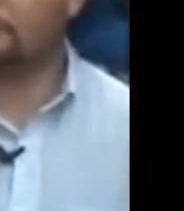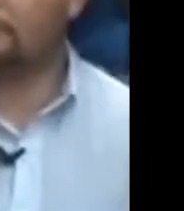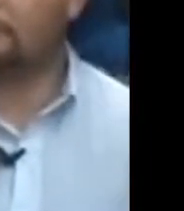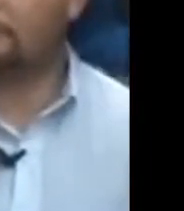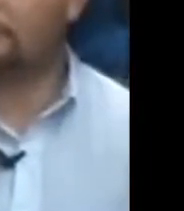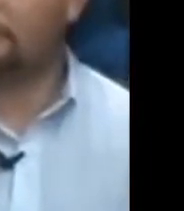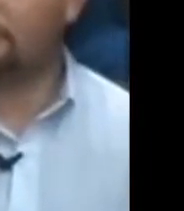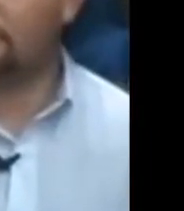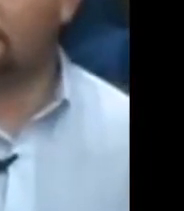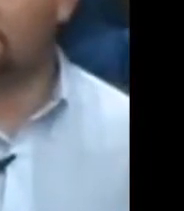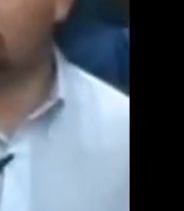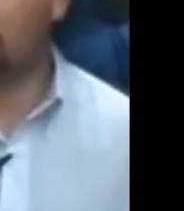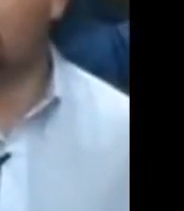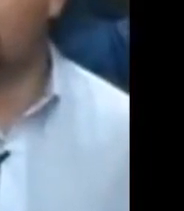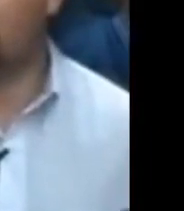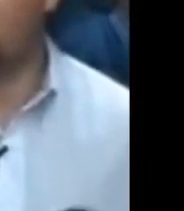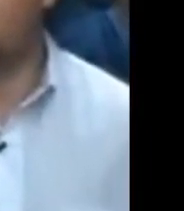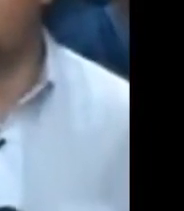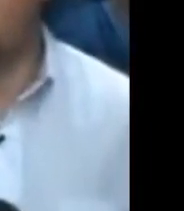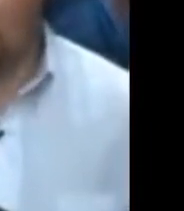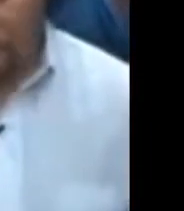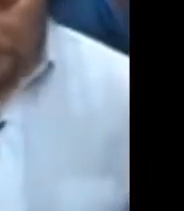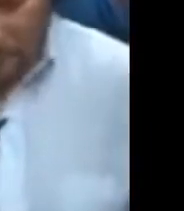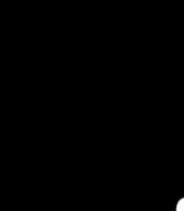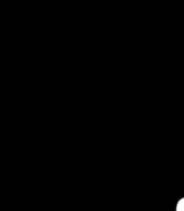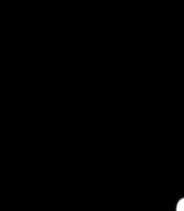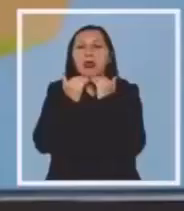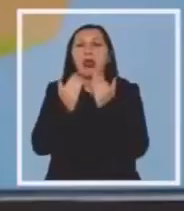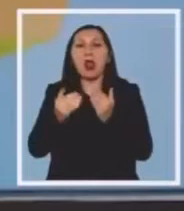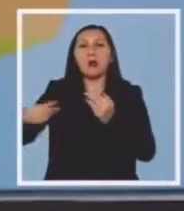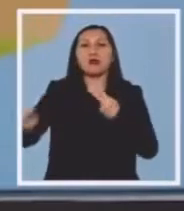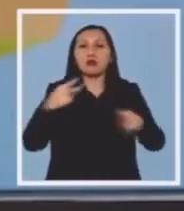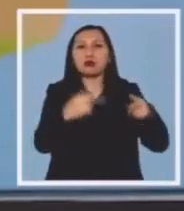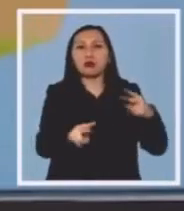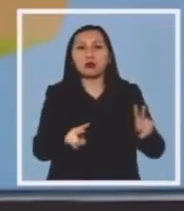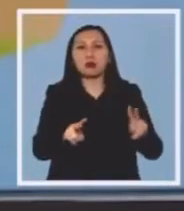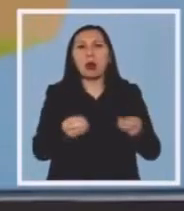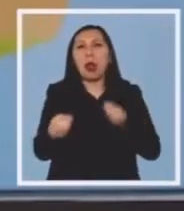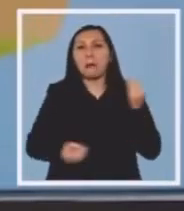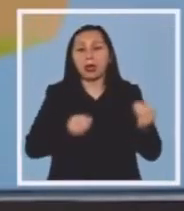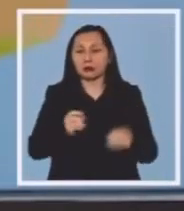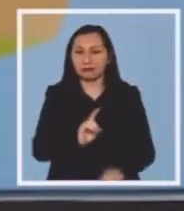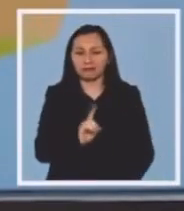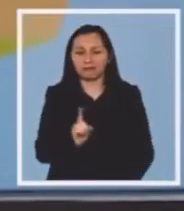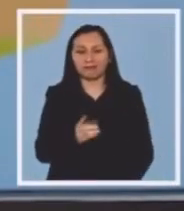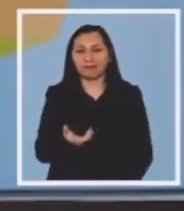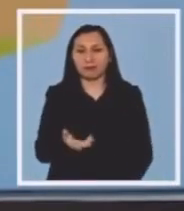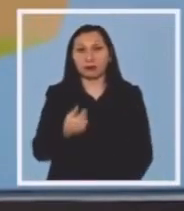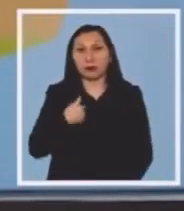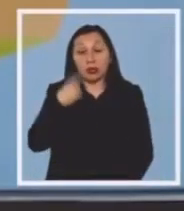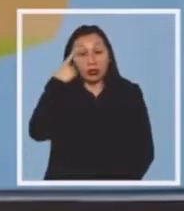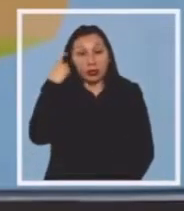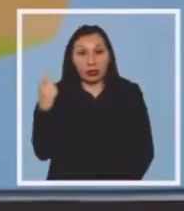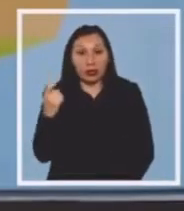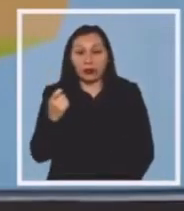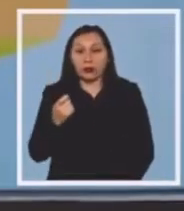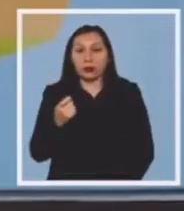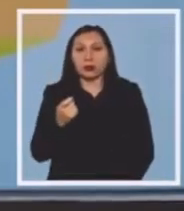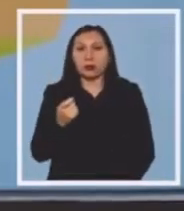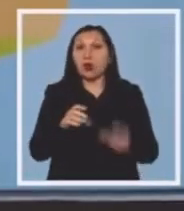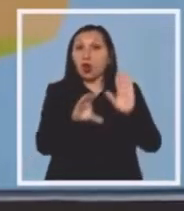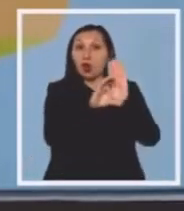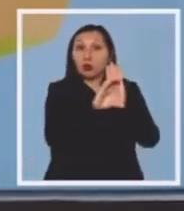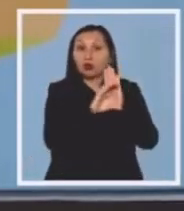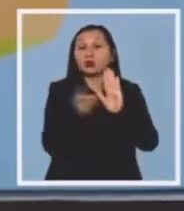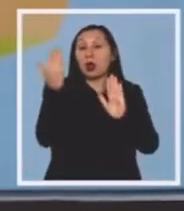perfectamente dispuestos a escucharlos con atención y respeto. Ahora. Que sea lo que pase. Y creo que, bueno, la